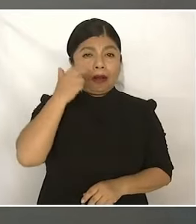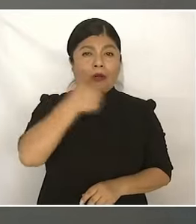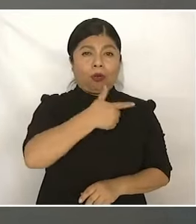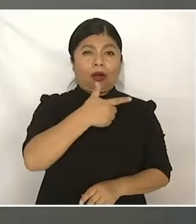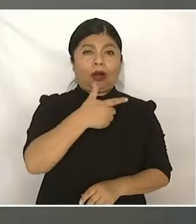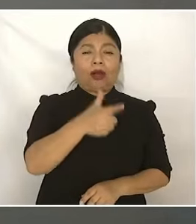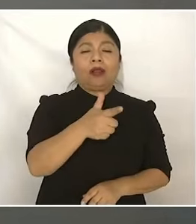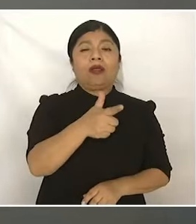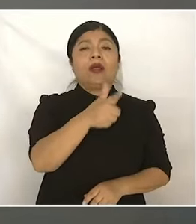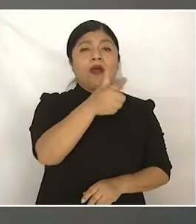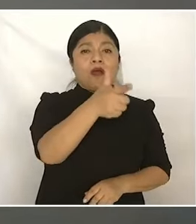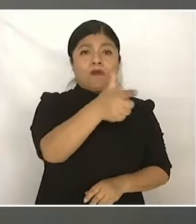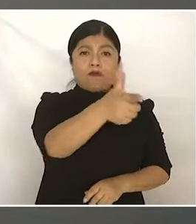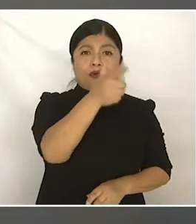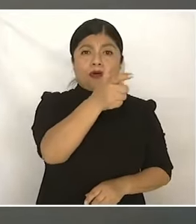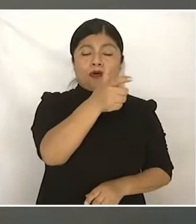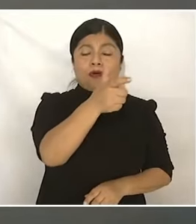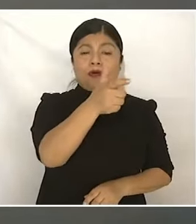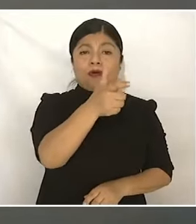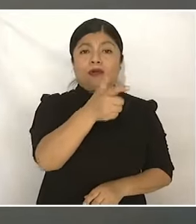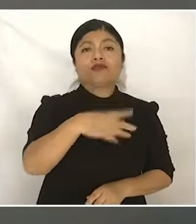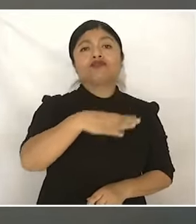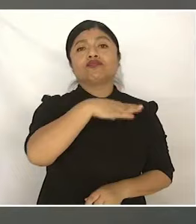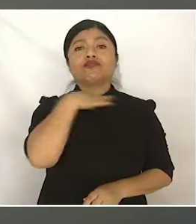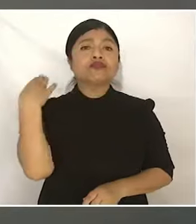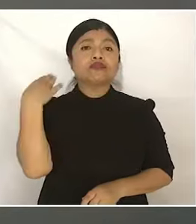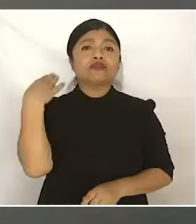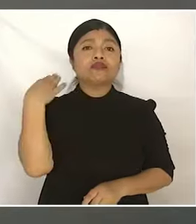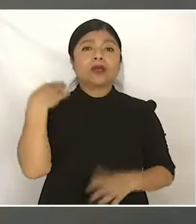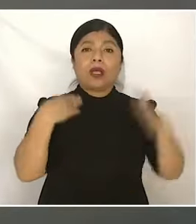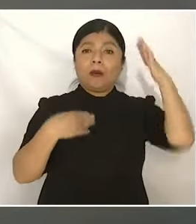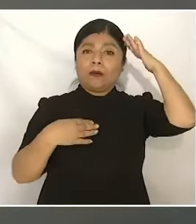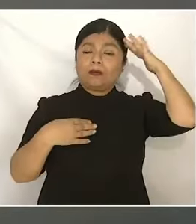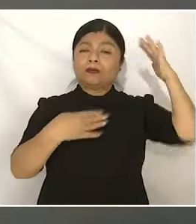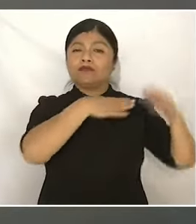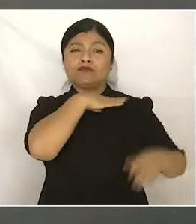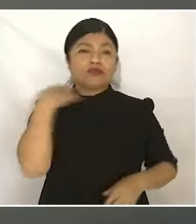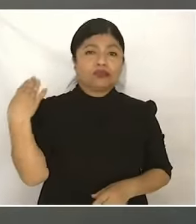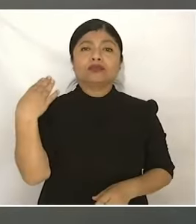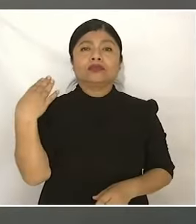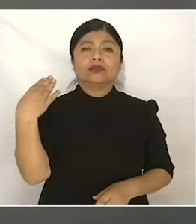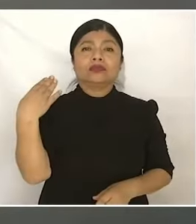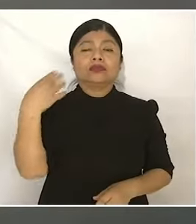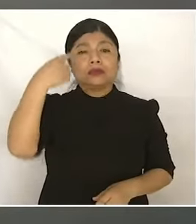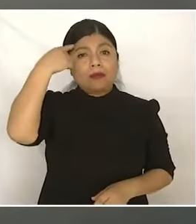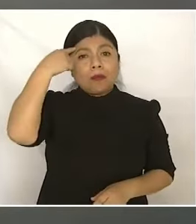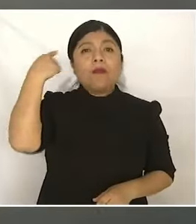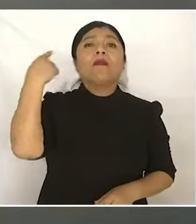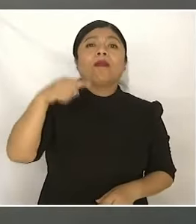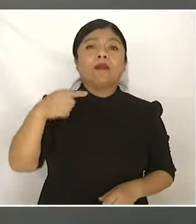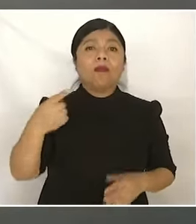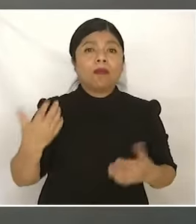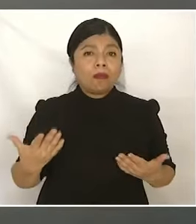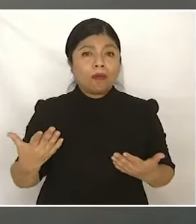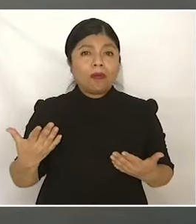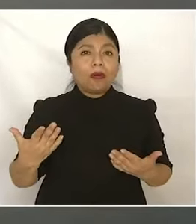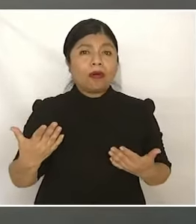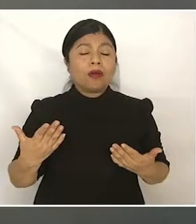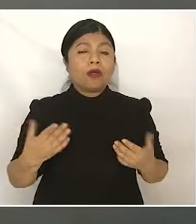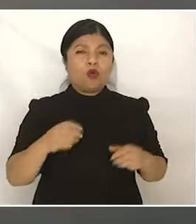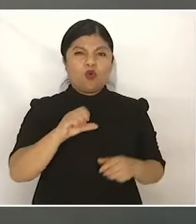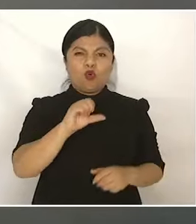cortan la cabeza y para que nadie se atreviera a hacer lo mismo,